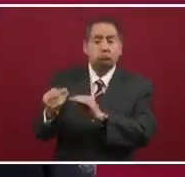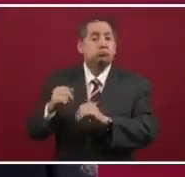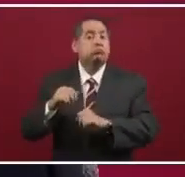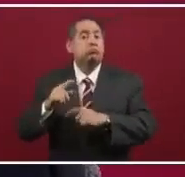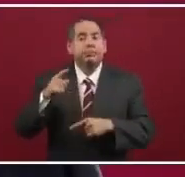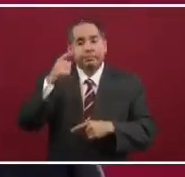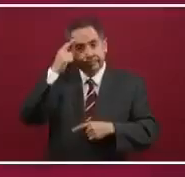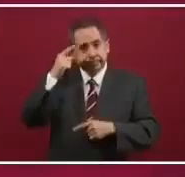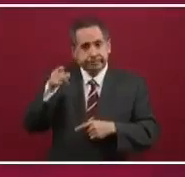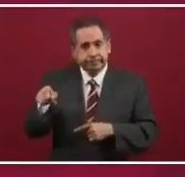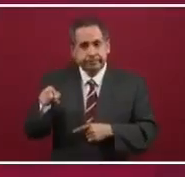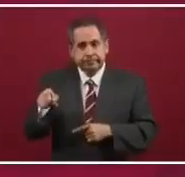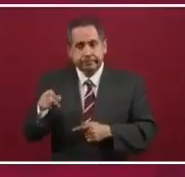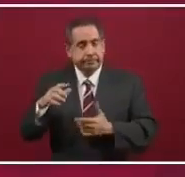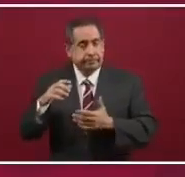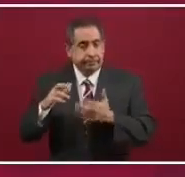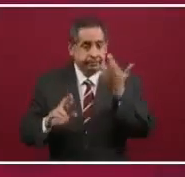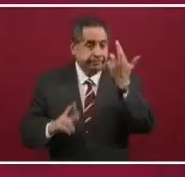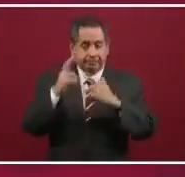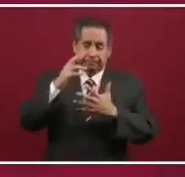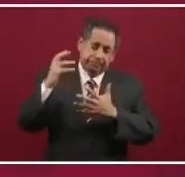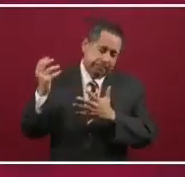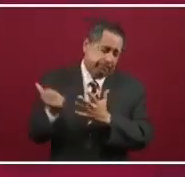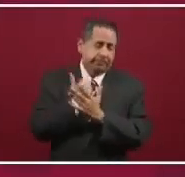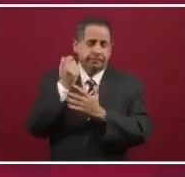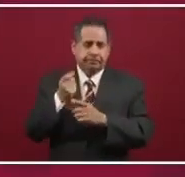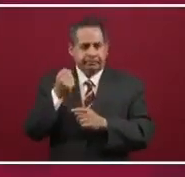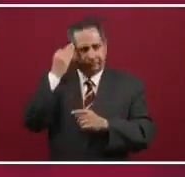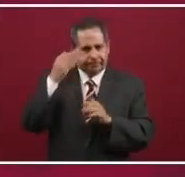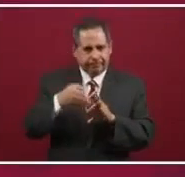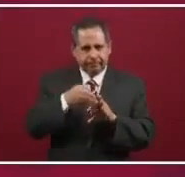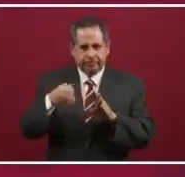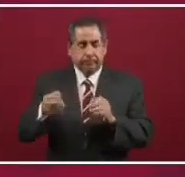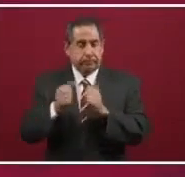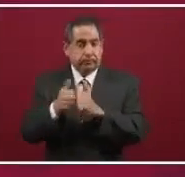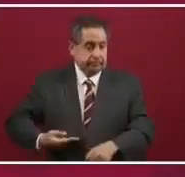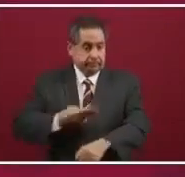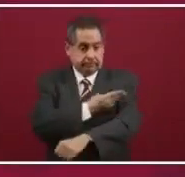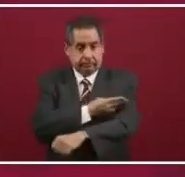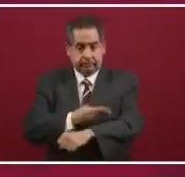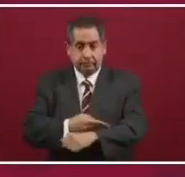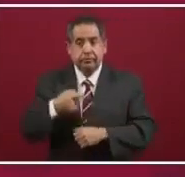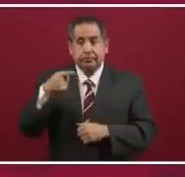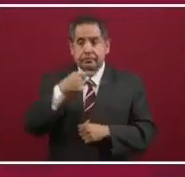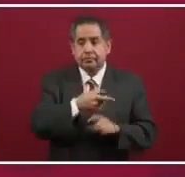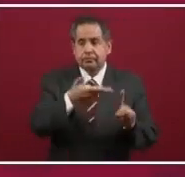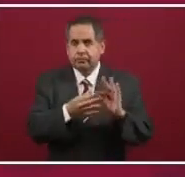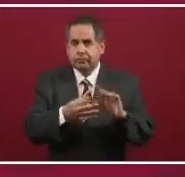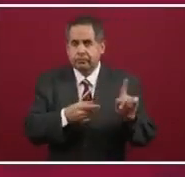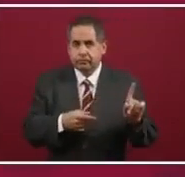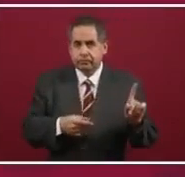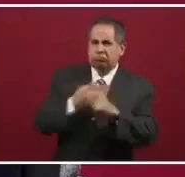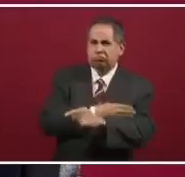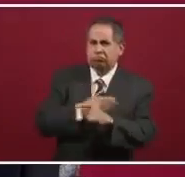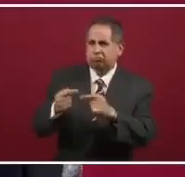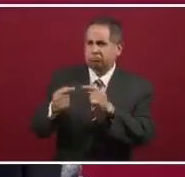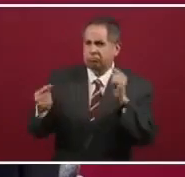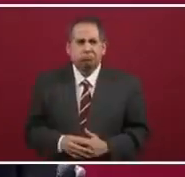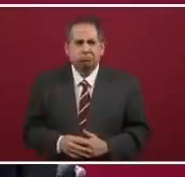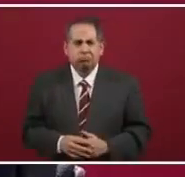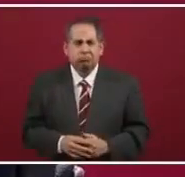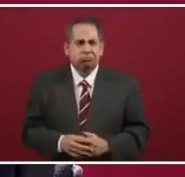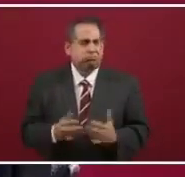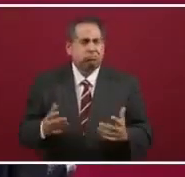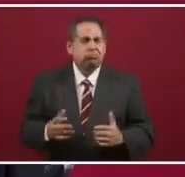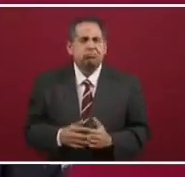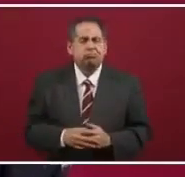triunfa la revolución en la primera etapa con el presidente Madero, él sigue siendo opositor y